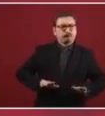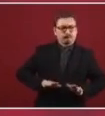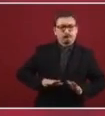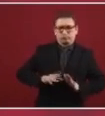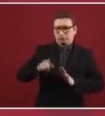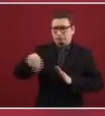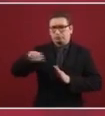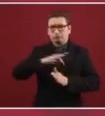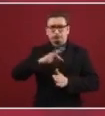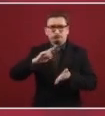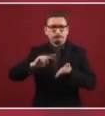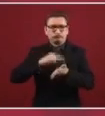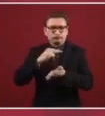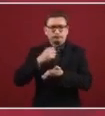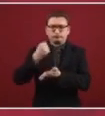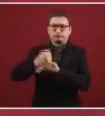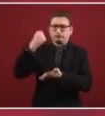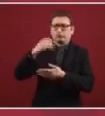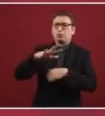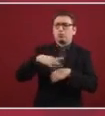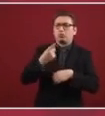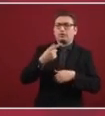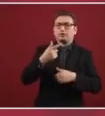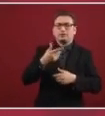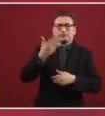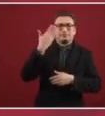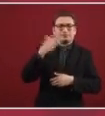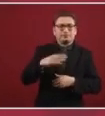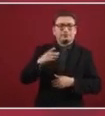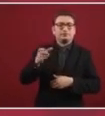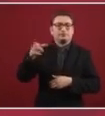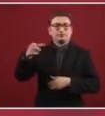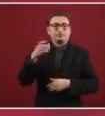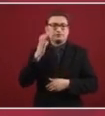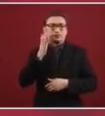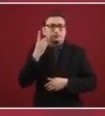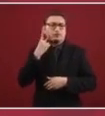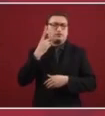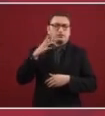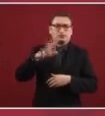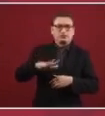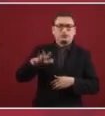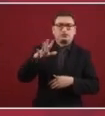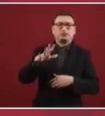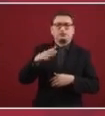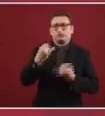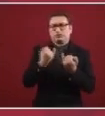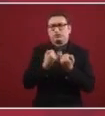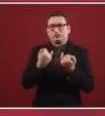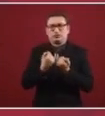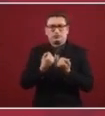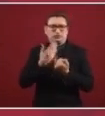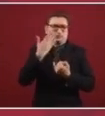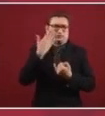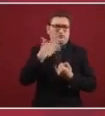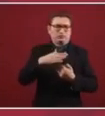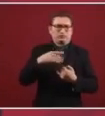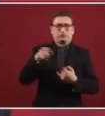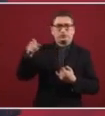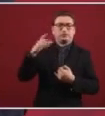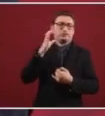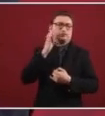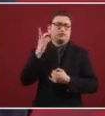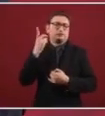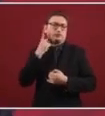hecho con los legisladores, tanto del Partido